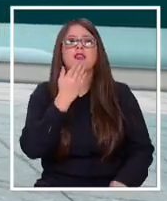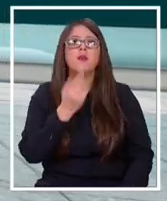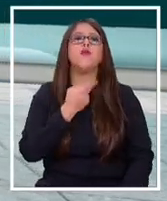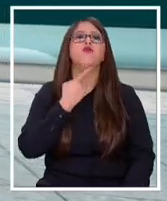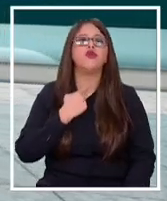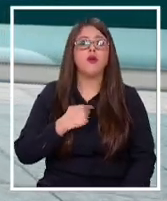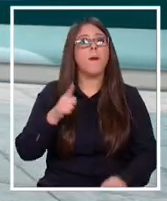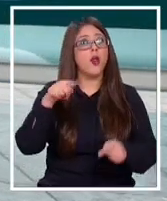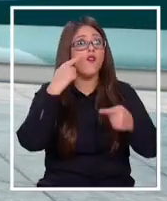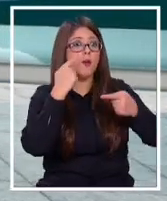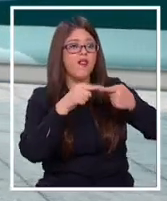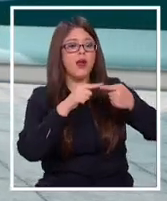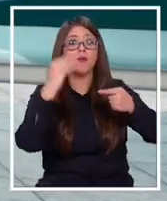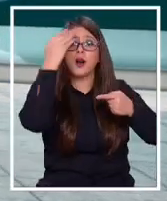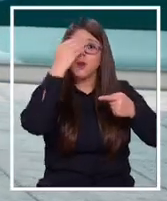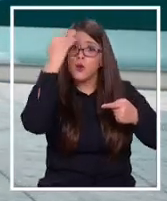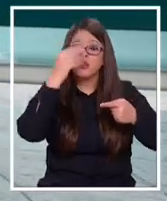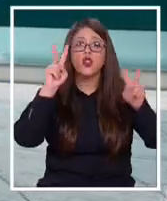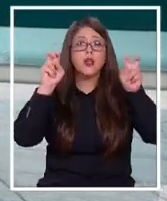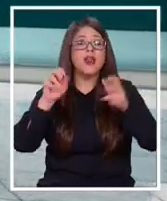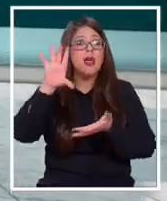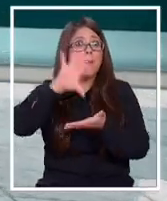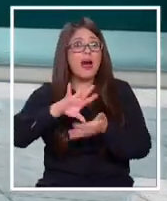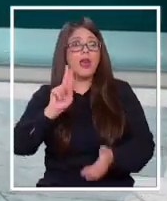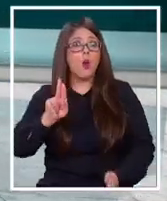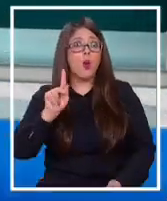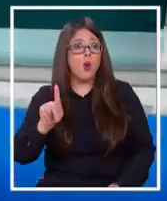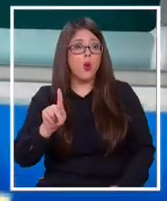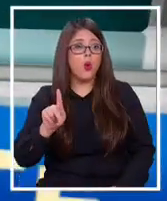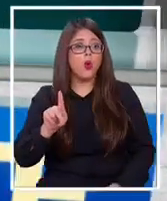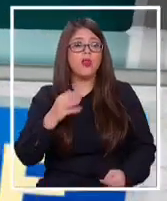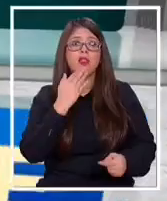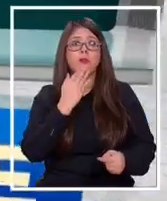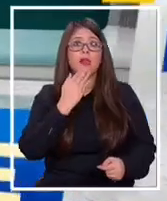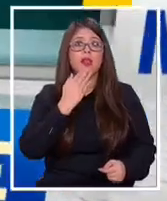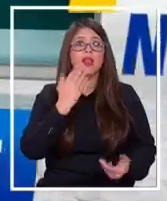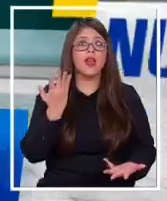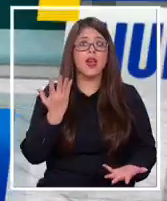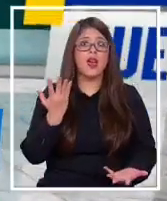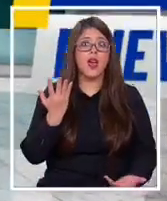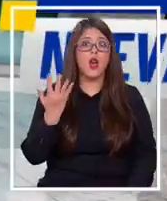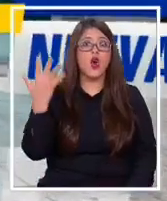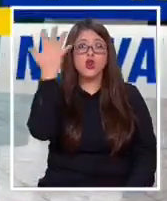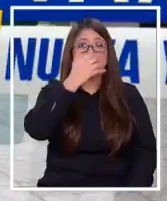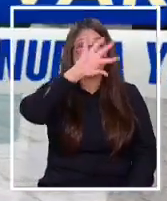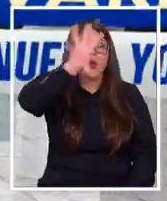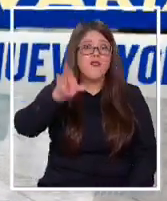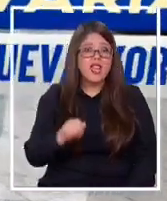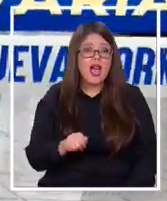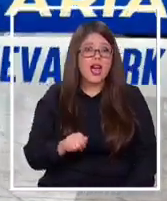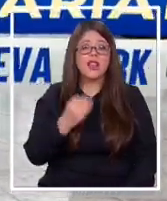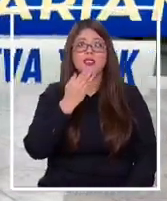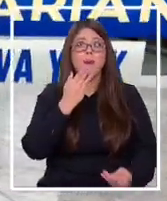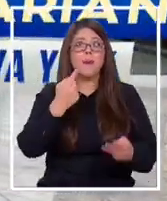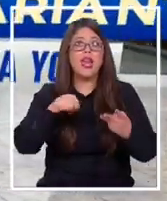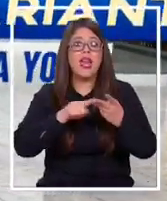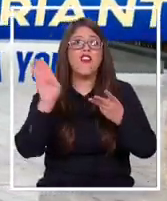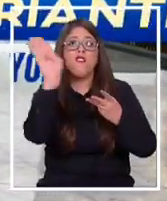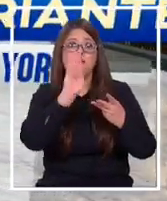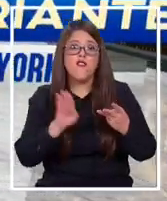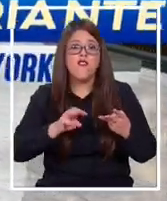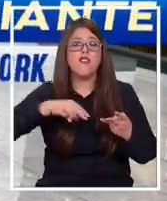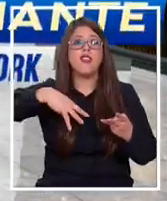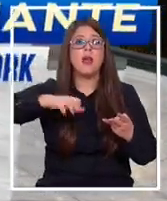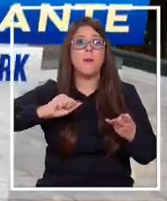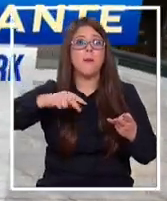Las de preocupación, la británica, la sudafricana, la brasileña, pero la que proviene de